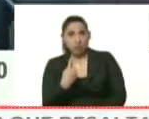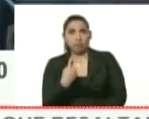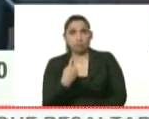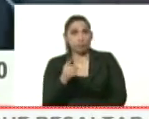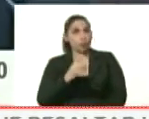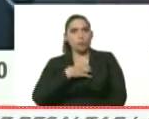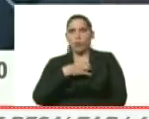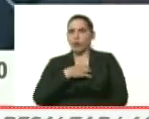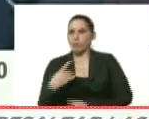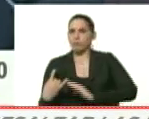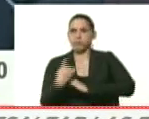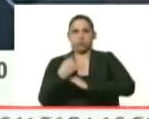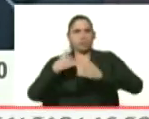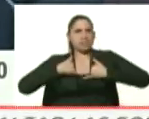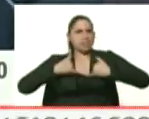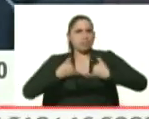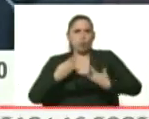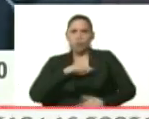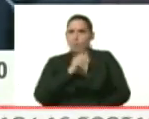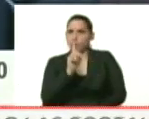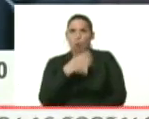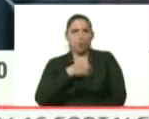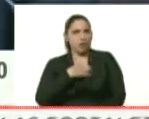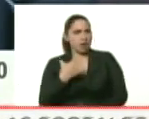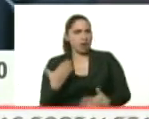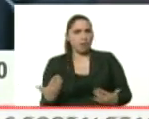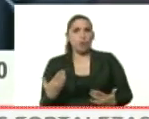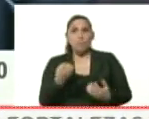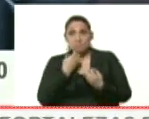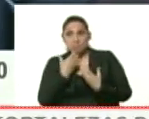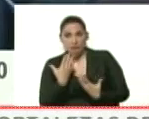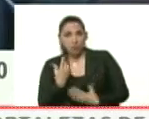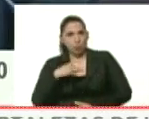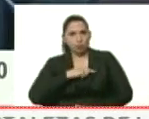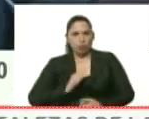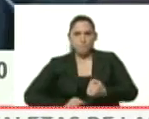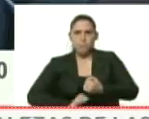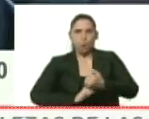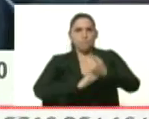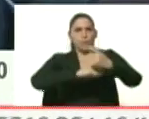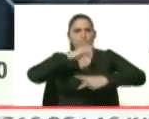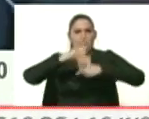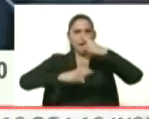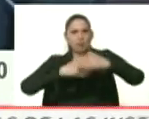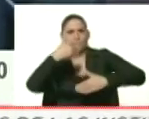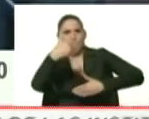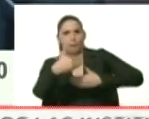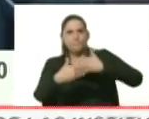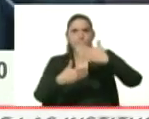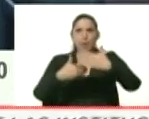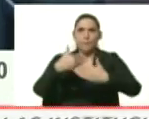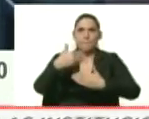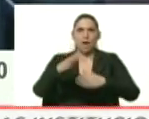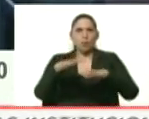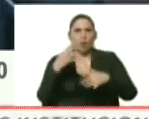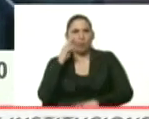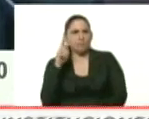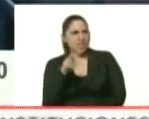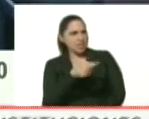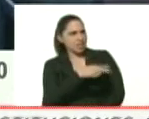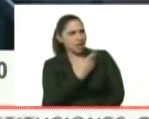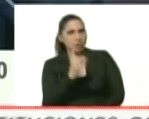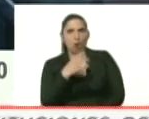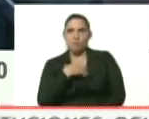no podemos autoengañarnos. Si bien es cierto, estamos impulsando planes que avanzan, pero cuando uno mira para un lado, uno no